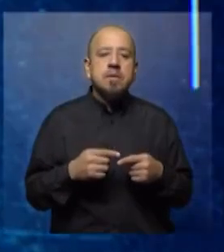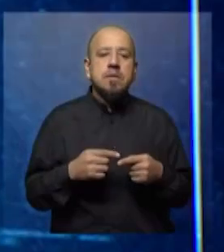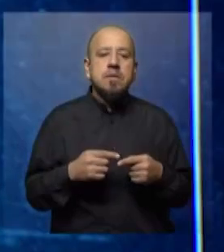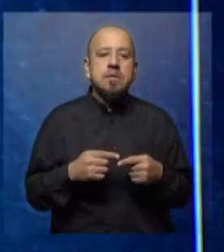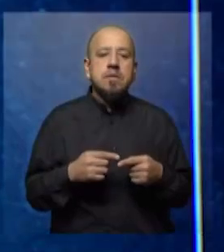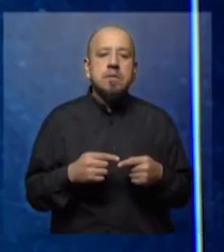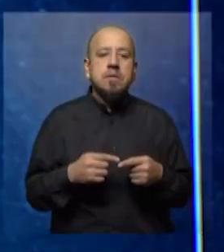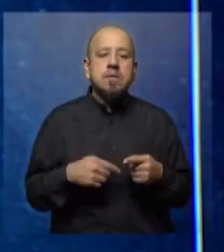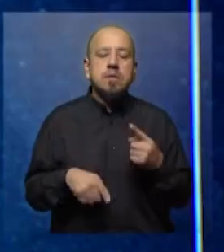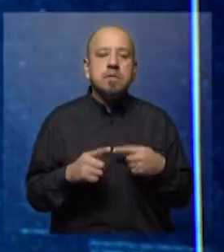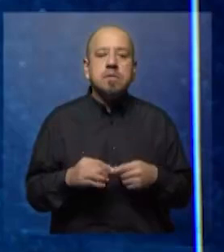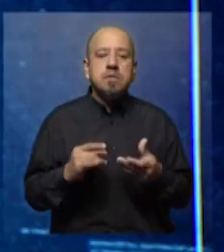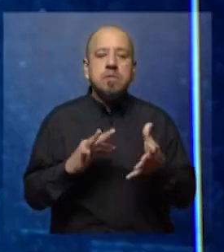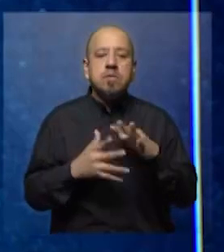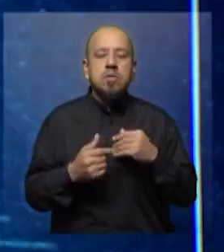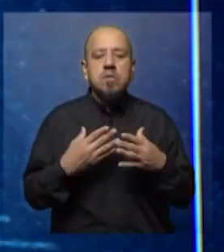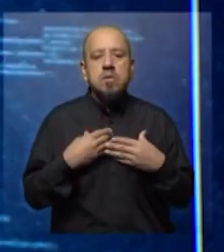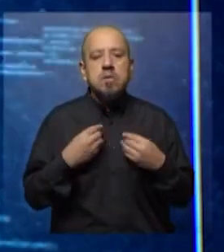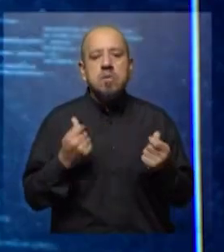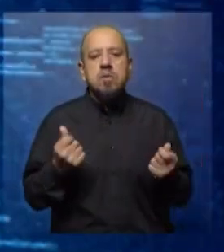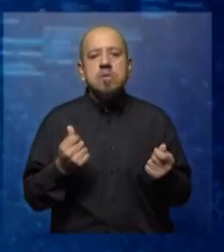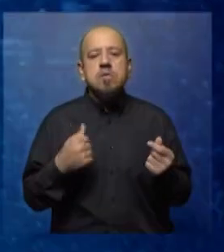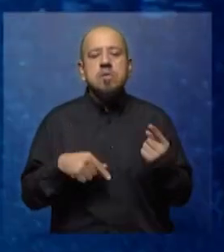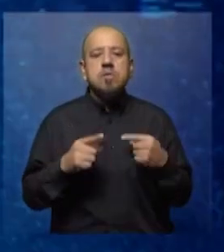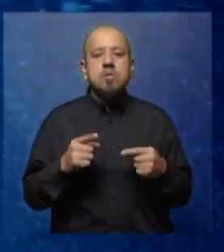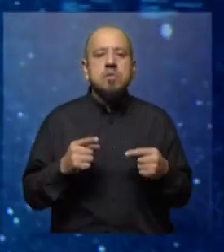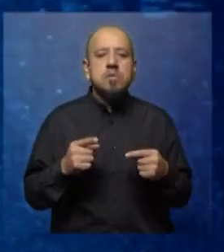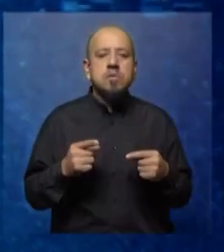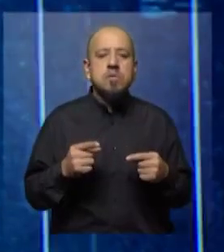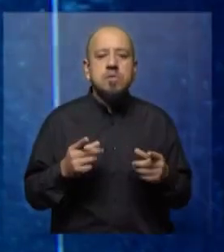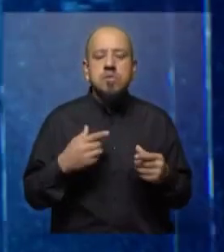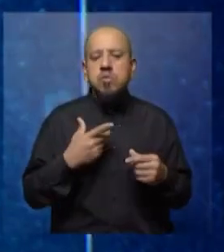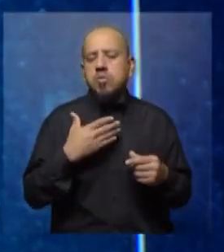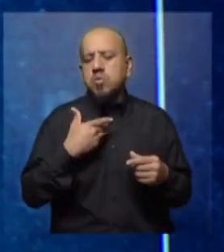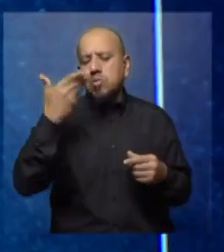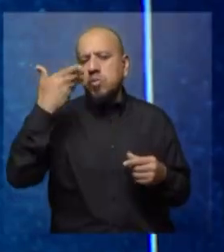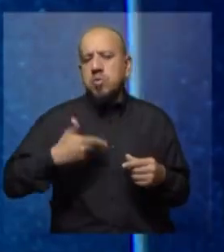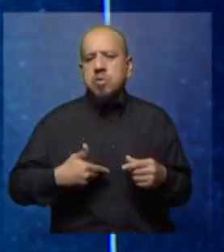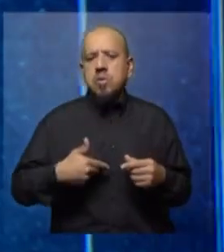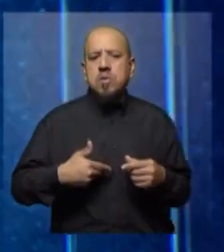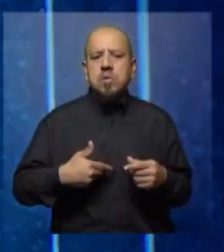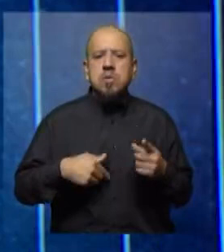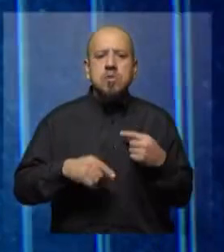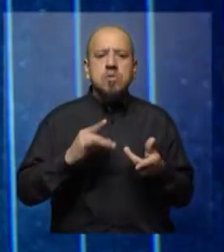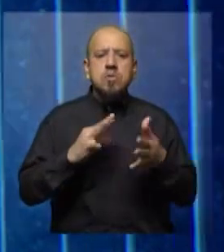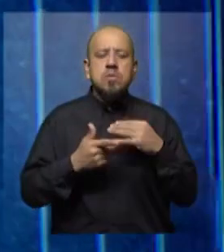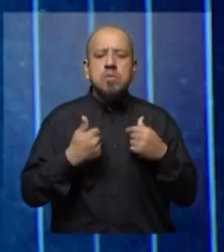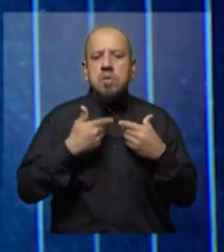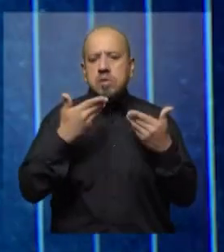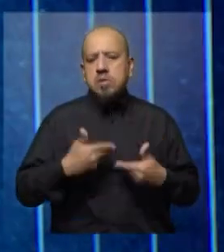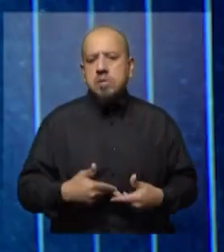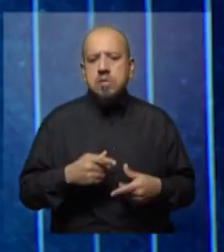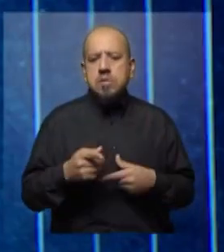una forma moderada de ser su filosofía tiene que ver mucho con con su carácter con con su economía y con su forma de ser